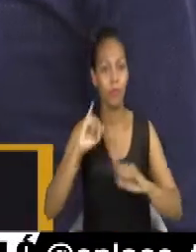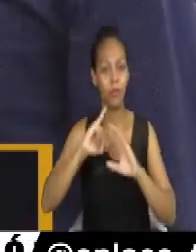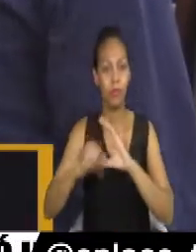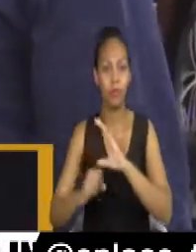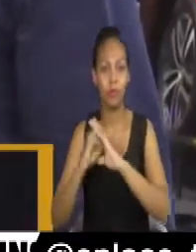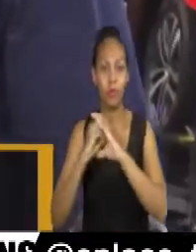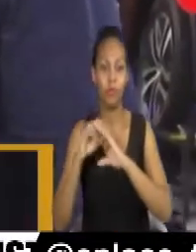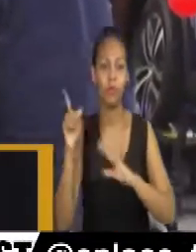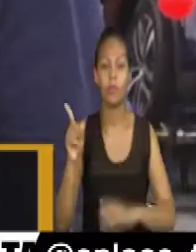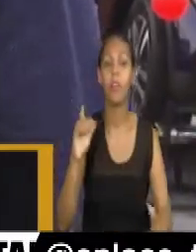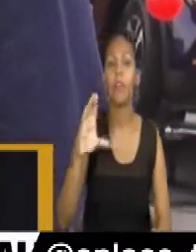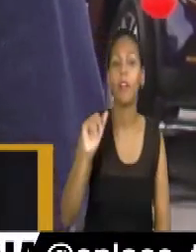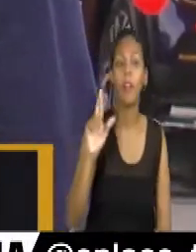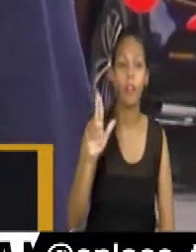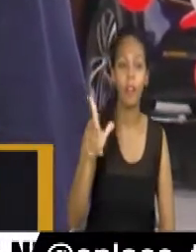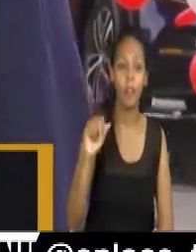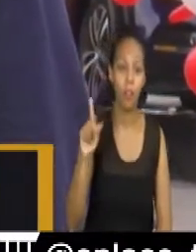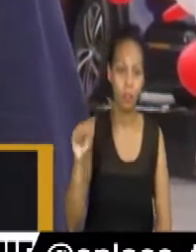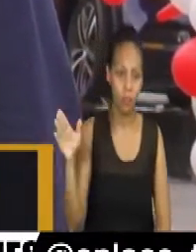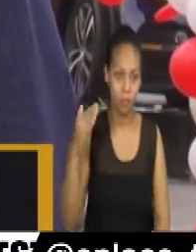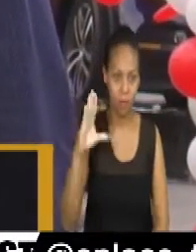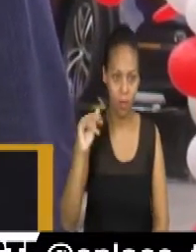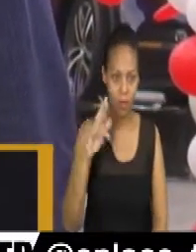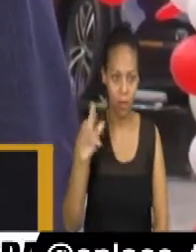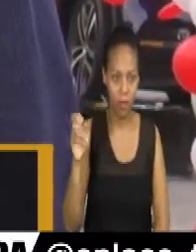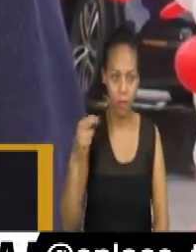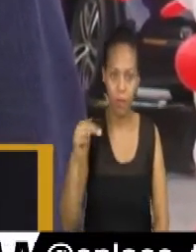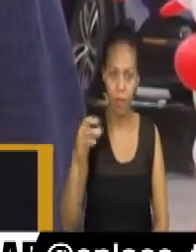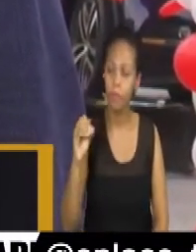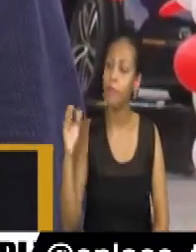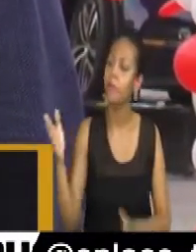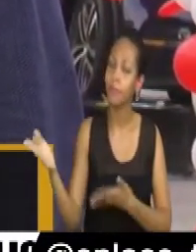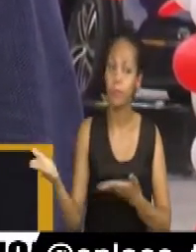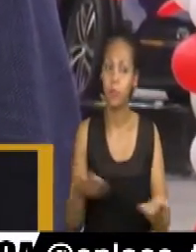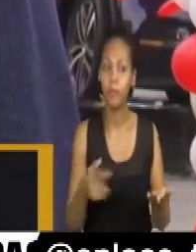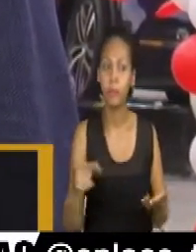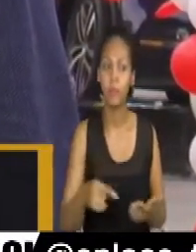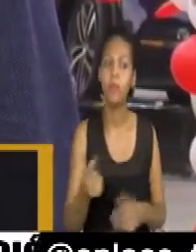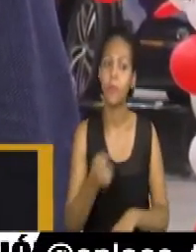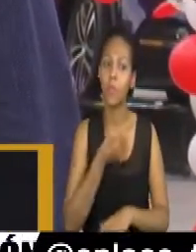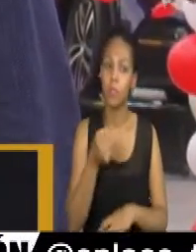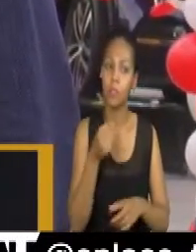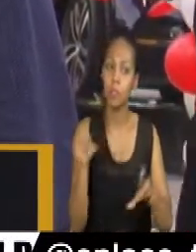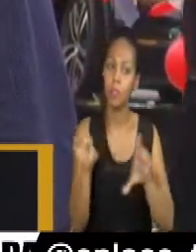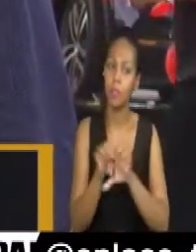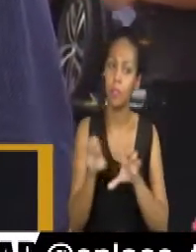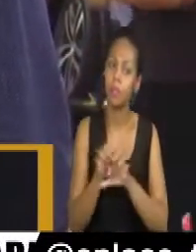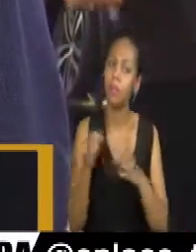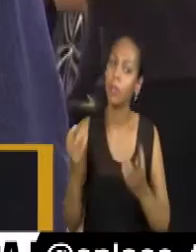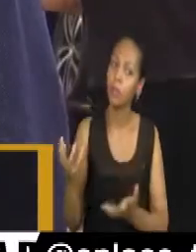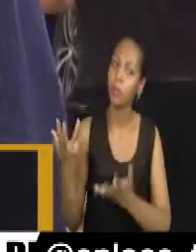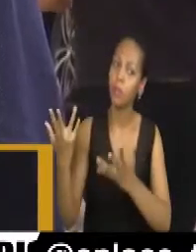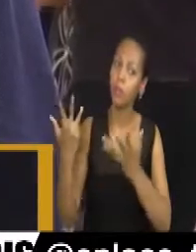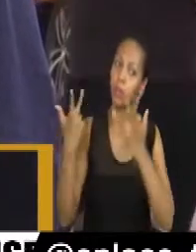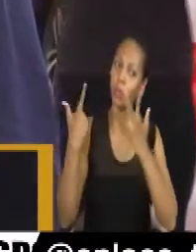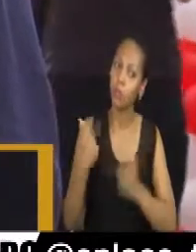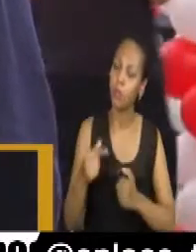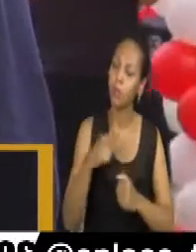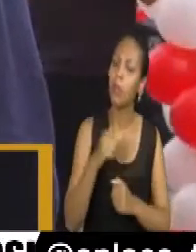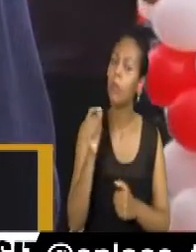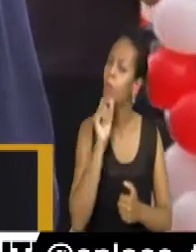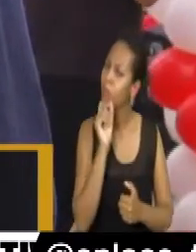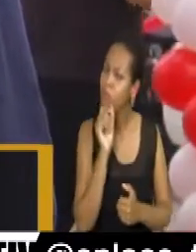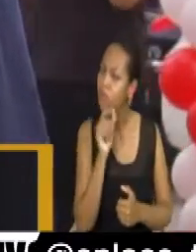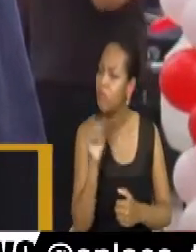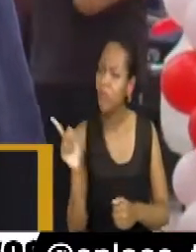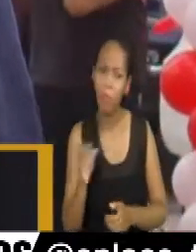que es Carlos Carreño. Bienvenido, por supuesto, al noticiero de Enlace Noticias, y cuéntenos qué pueden encontrar los ciudadanos hoy en